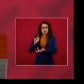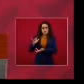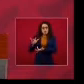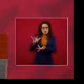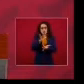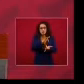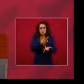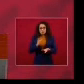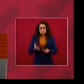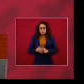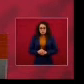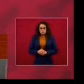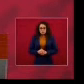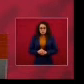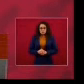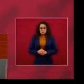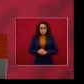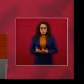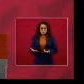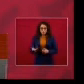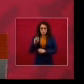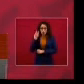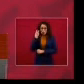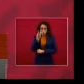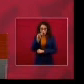Por eso están ahí con bots,